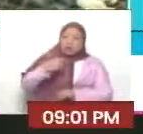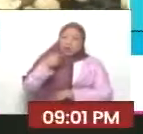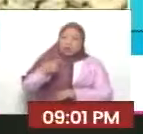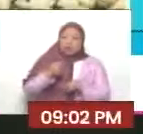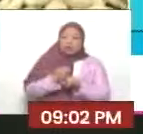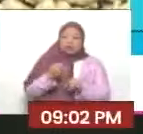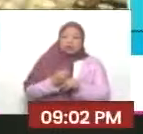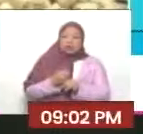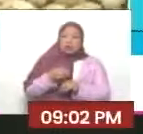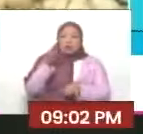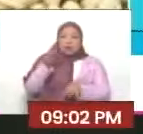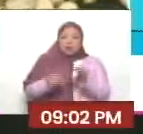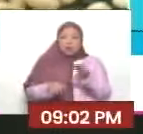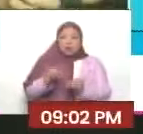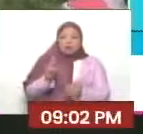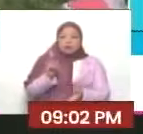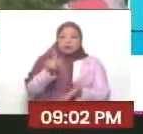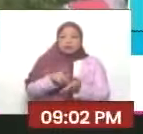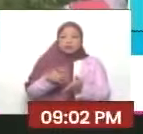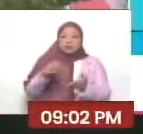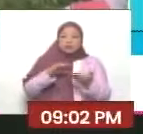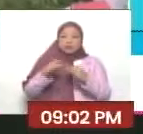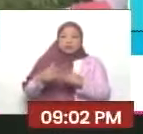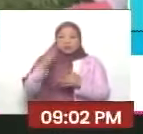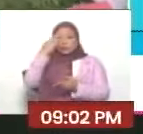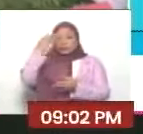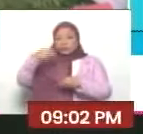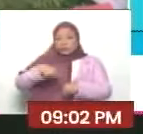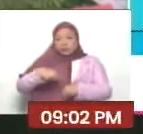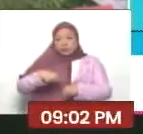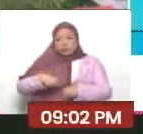políticas junto a Cordami,